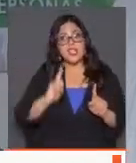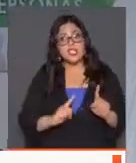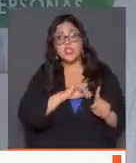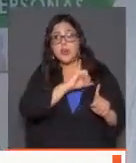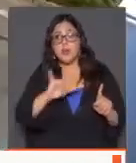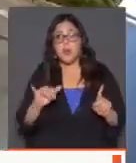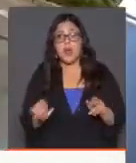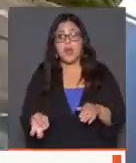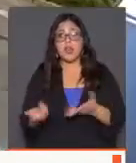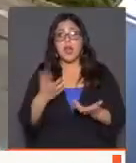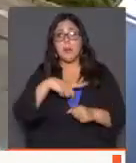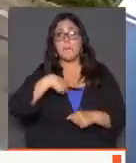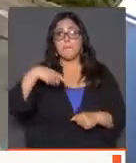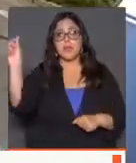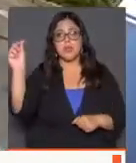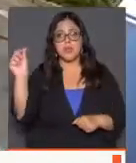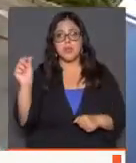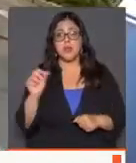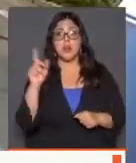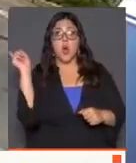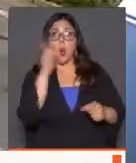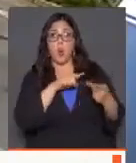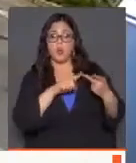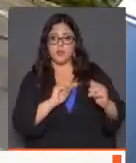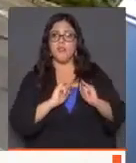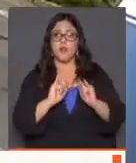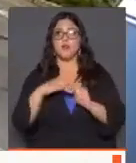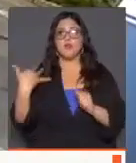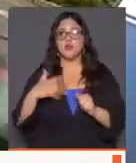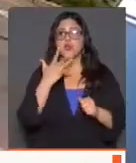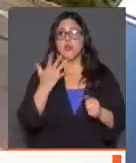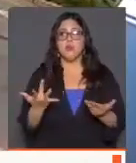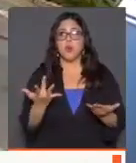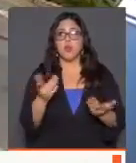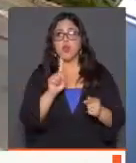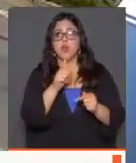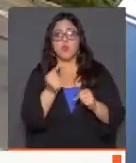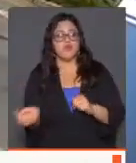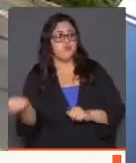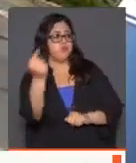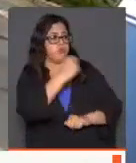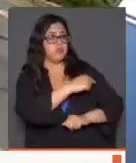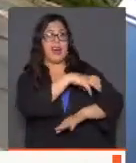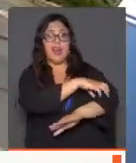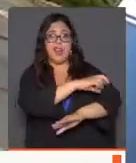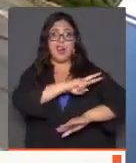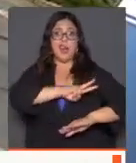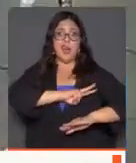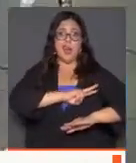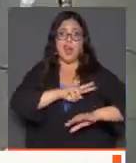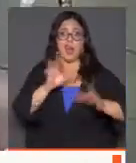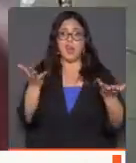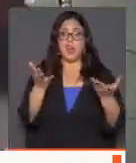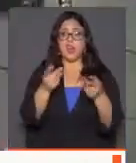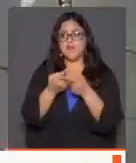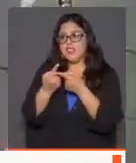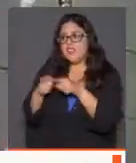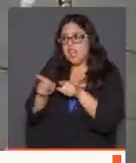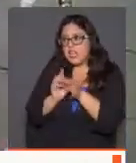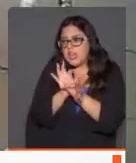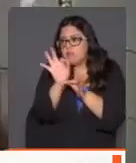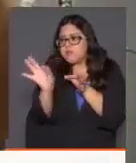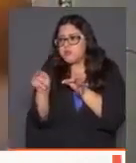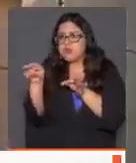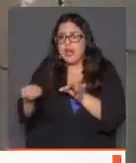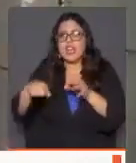en dirección al oriente. Este último dato es clave, ya que en vez de volver en dirección hacia el litoral, lo hicieron por el sentido contrario, llegando incluso hasta Lo